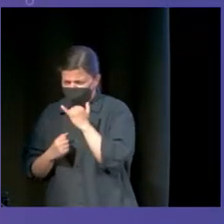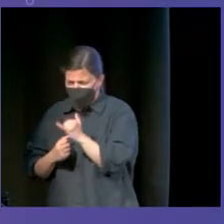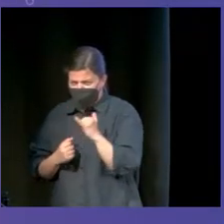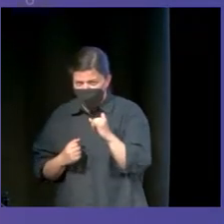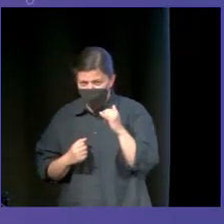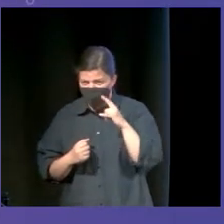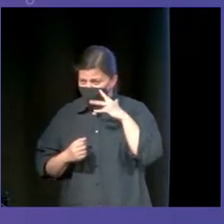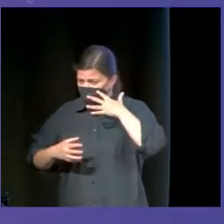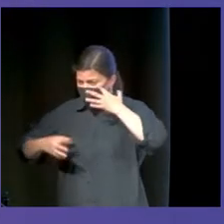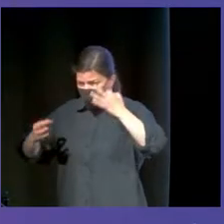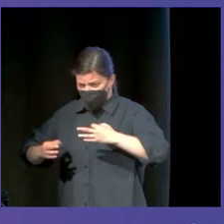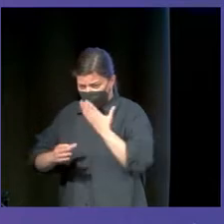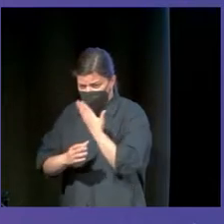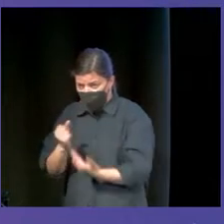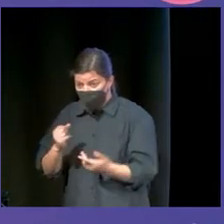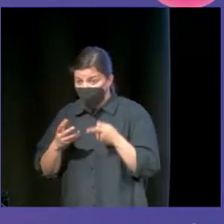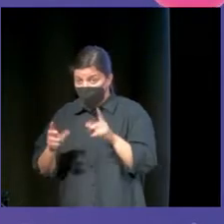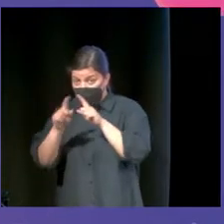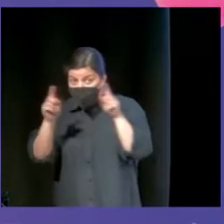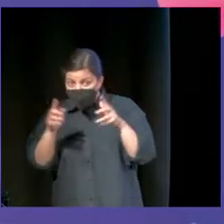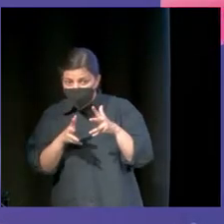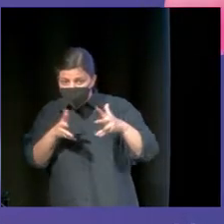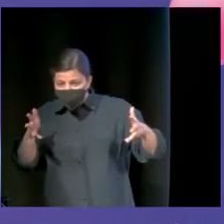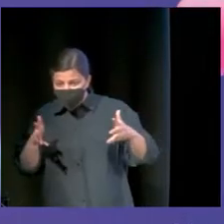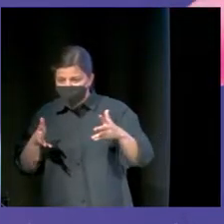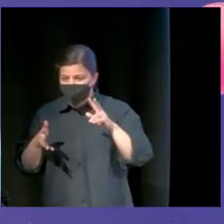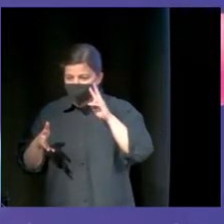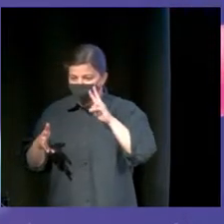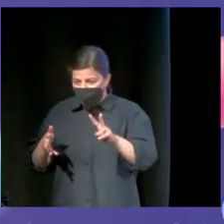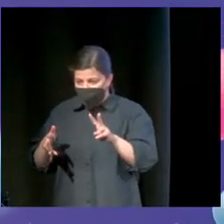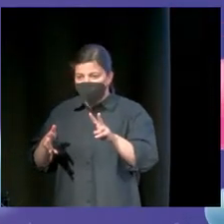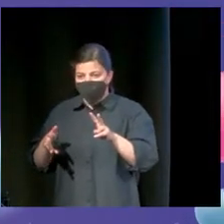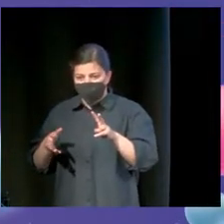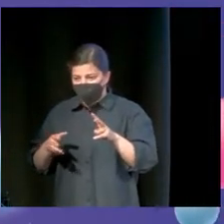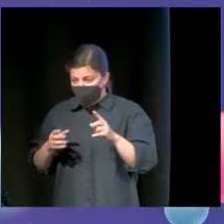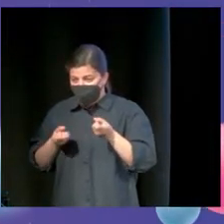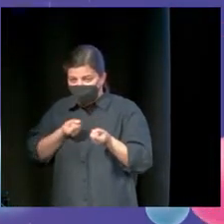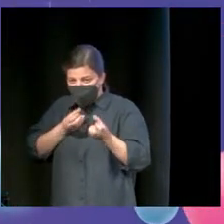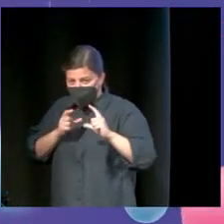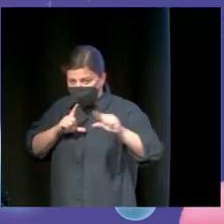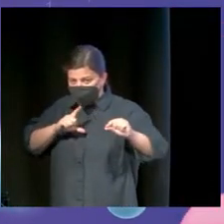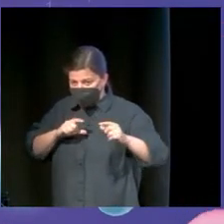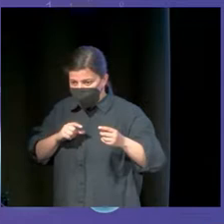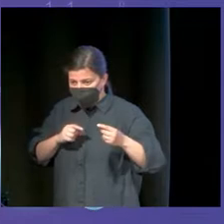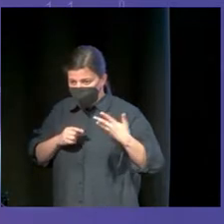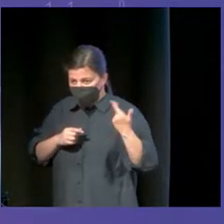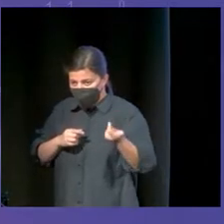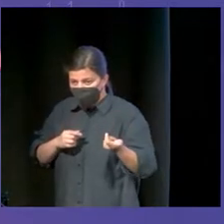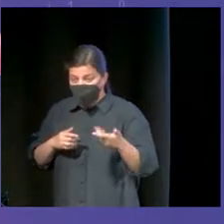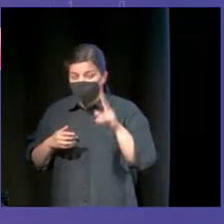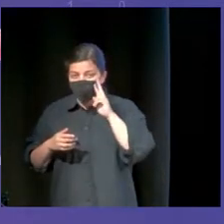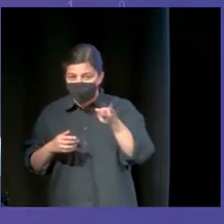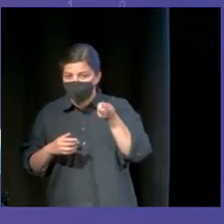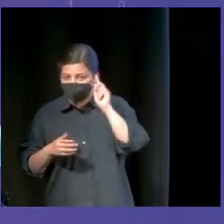fallos de seguridad donde las grandes empresas empiezan a tener fugas de información no vemos ciertos